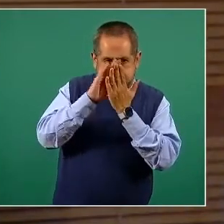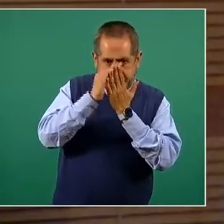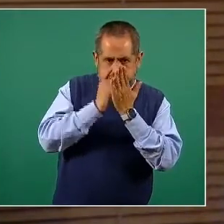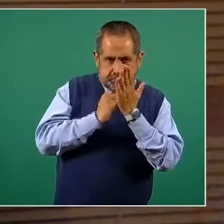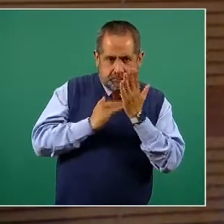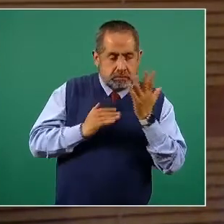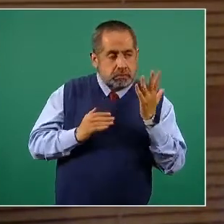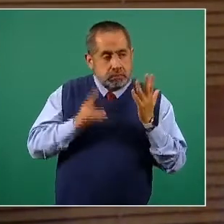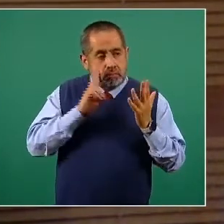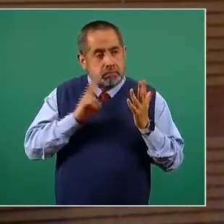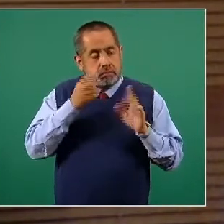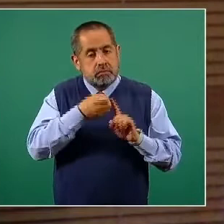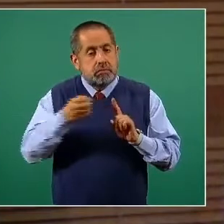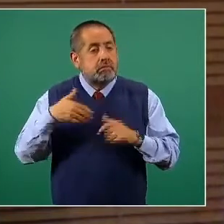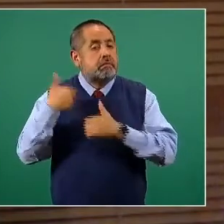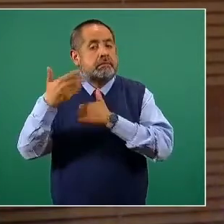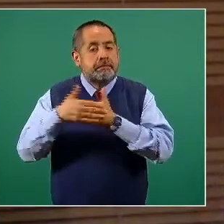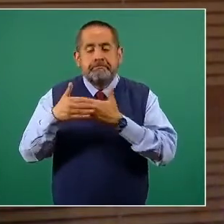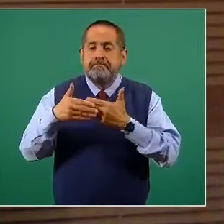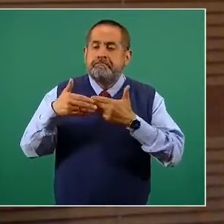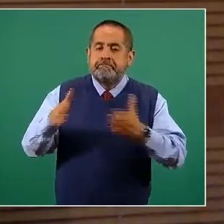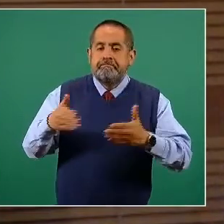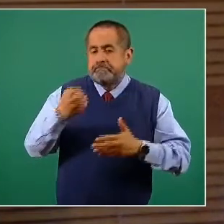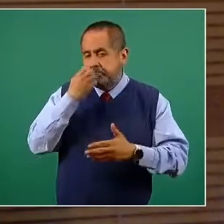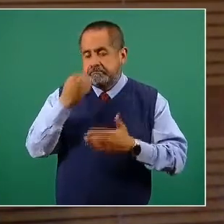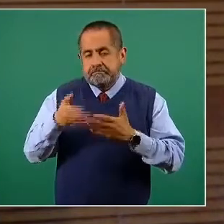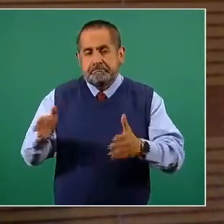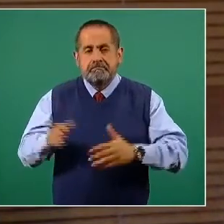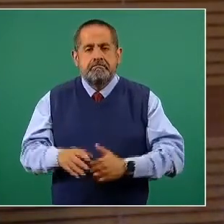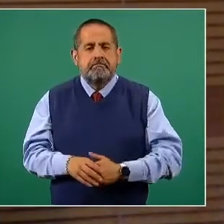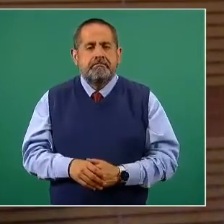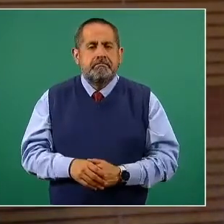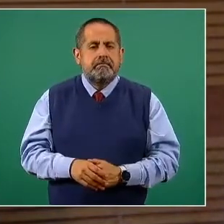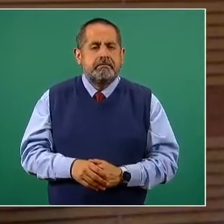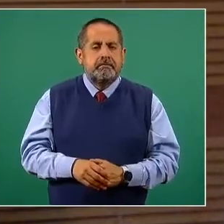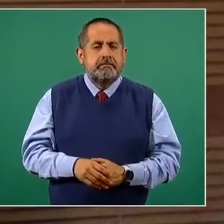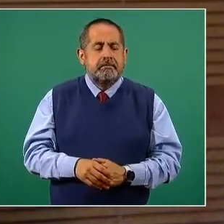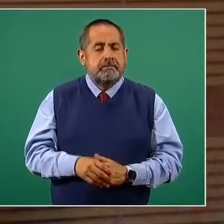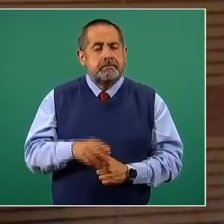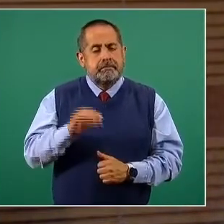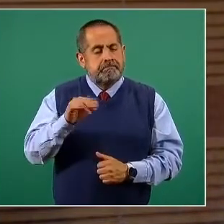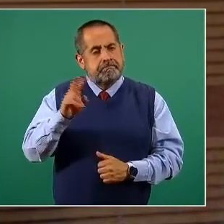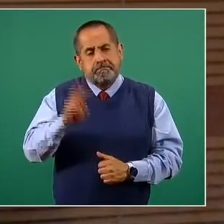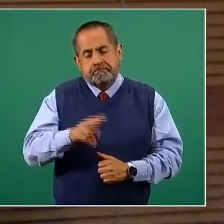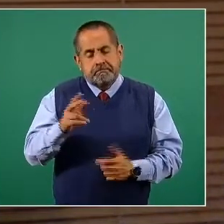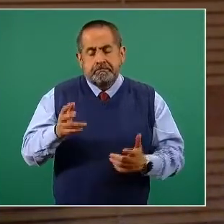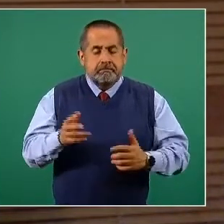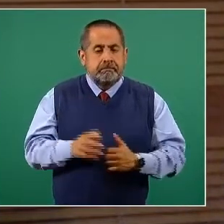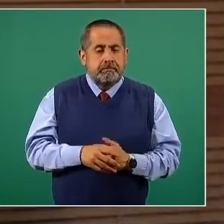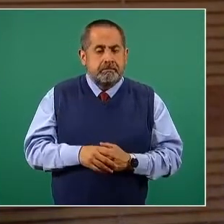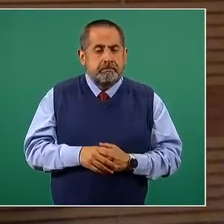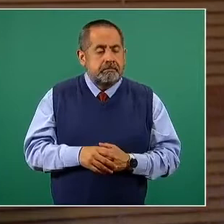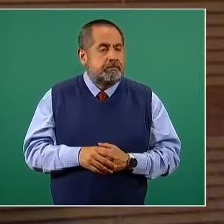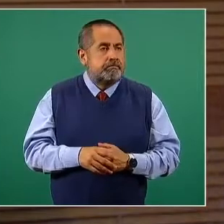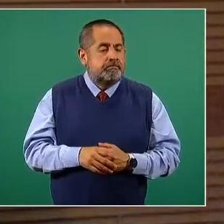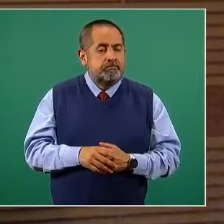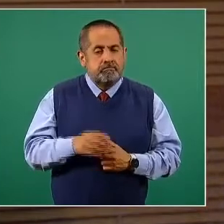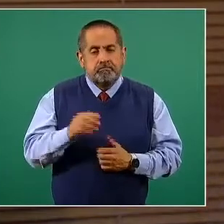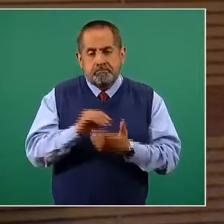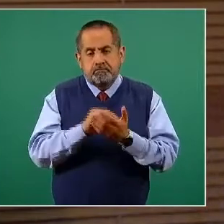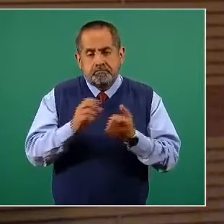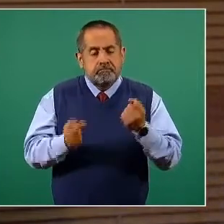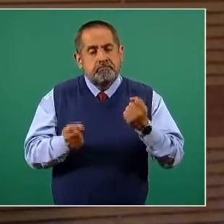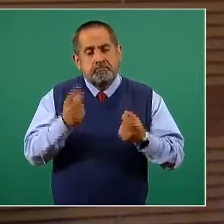actividad operativa para la apertura de escuelas en general. Sí, en efecto, ha habido